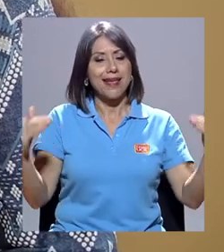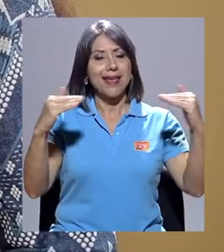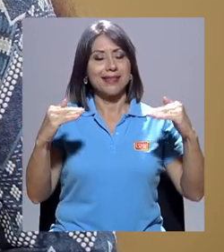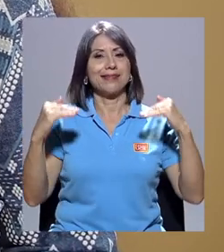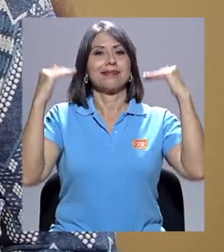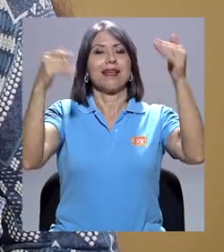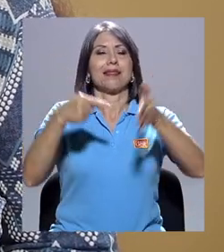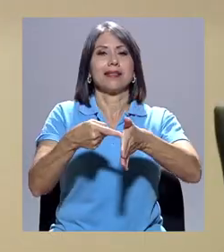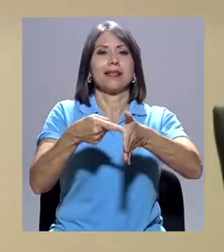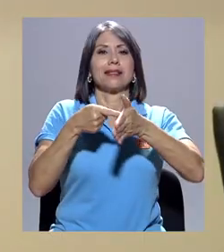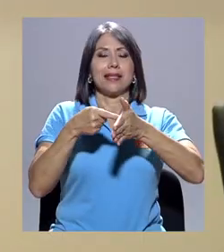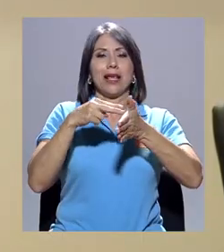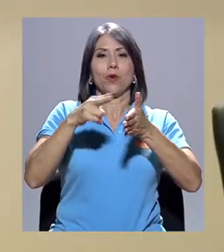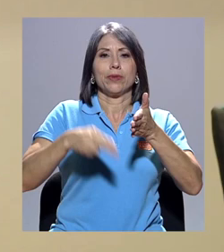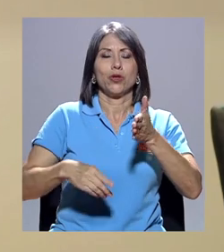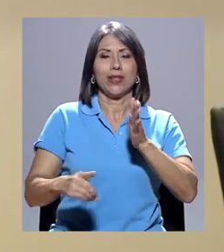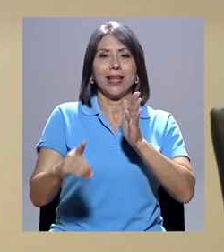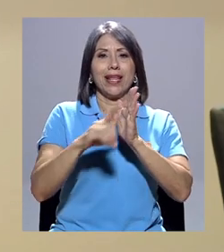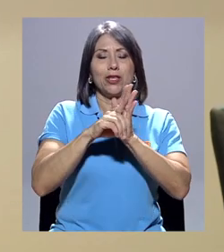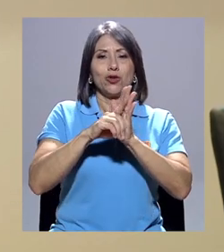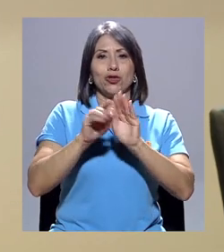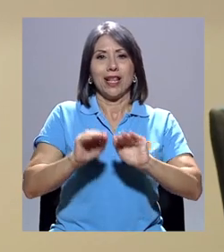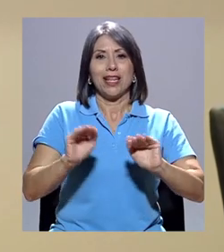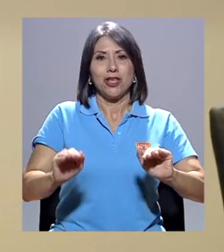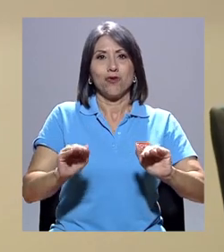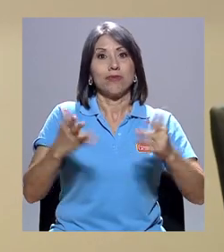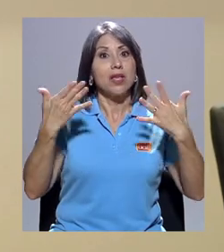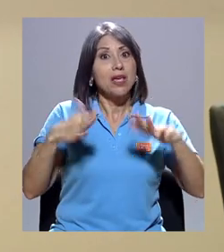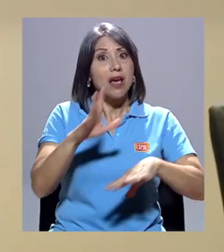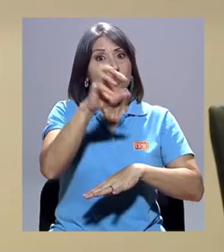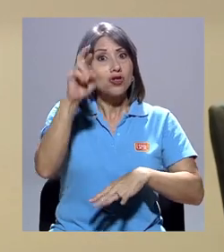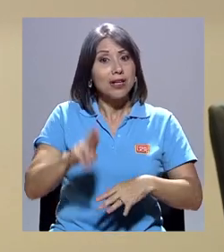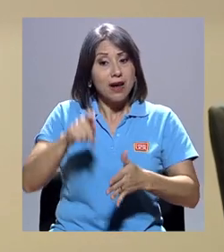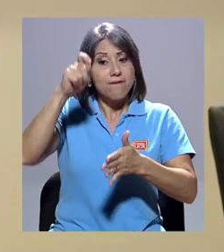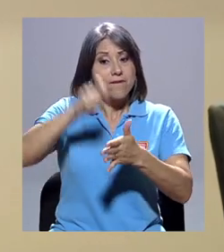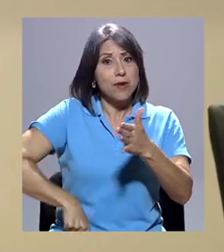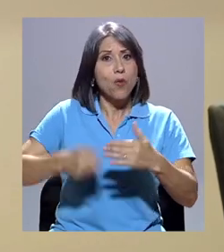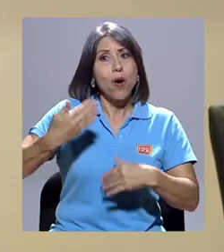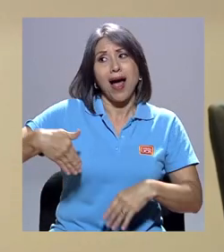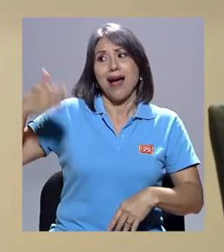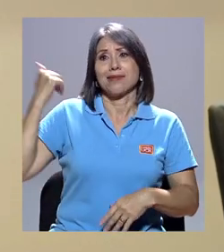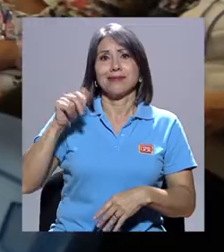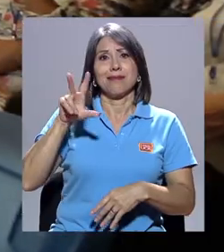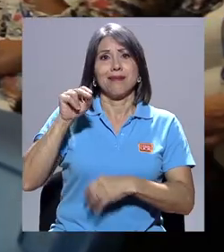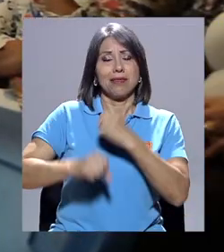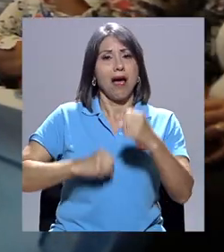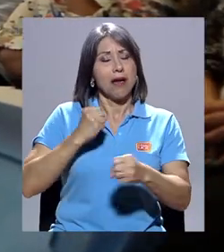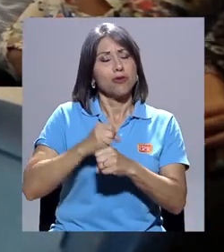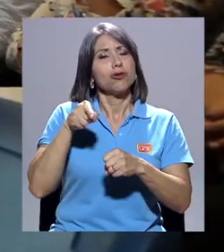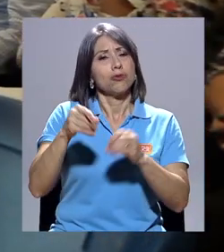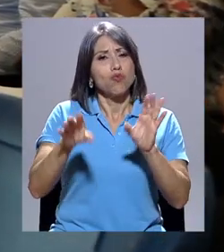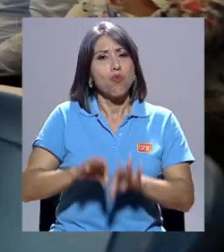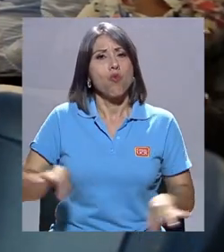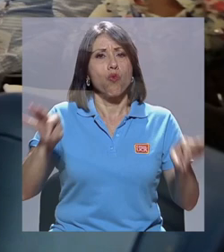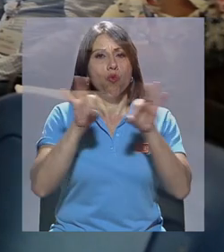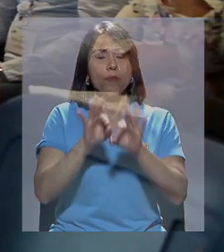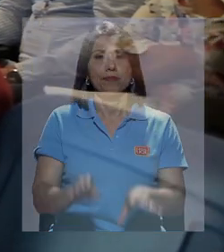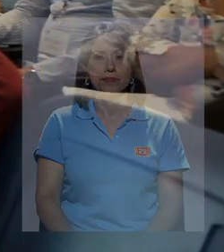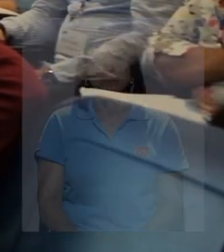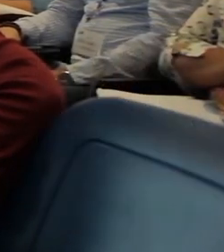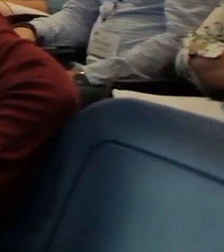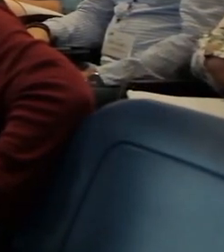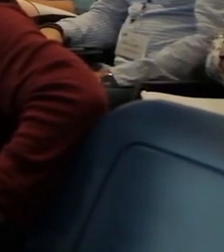de Derechos del Niño, que el país firmó ya hace prácticamente 30 años, es fundamental.